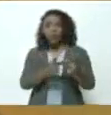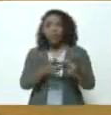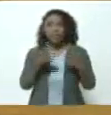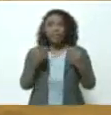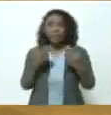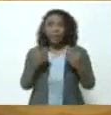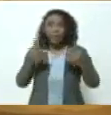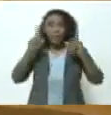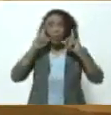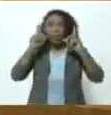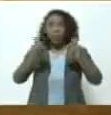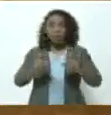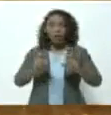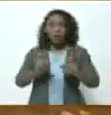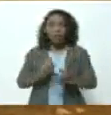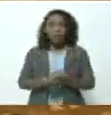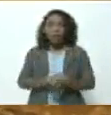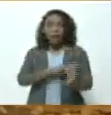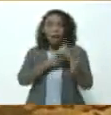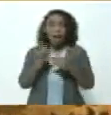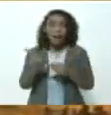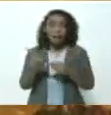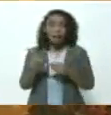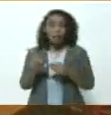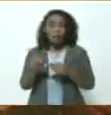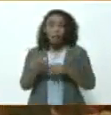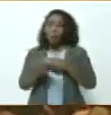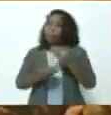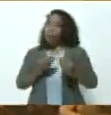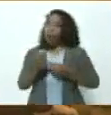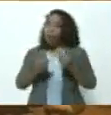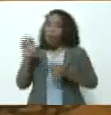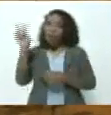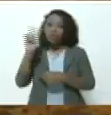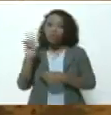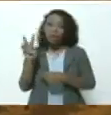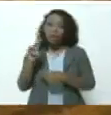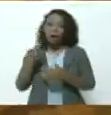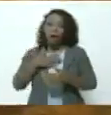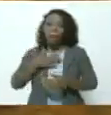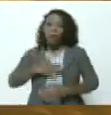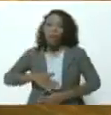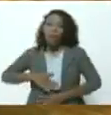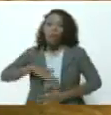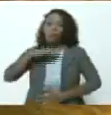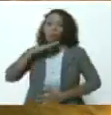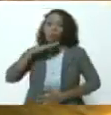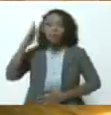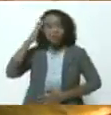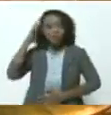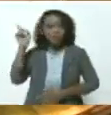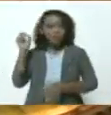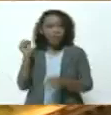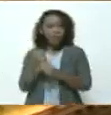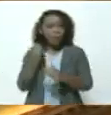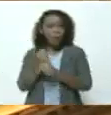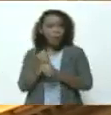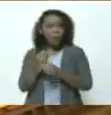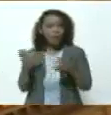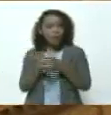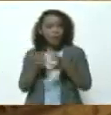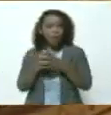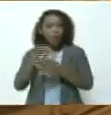tantos profesionales. Eso como venezolano a mí me llenó muchísimo, saber ese trabajo en equipo que